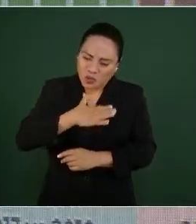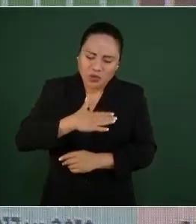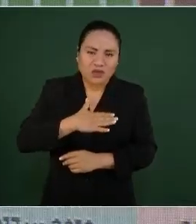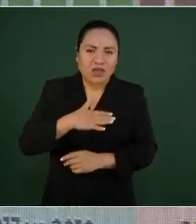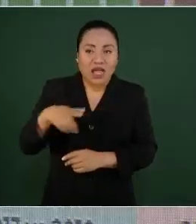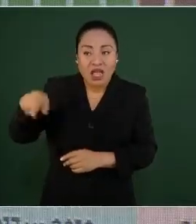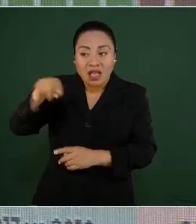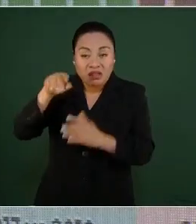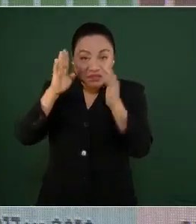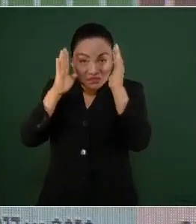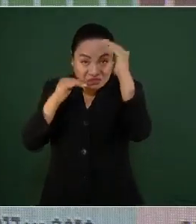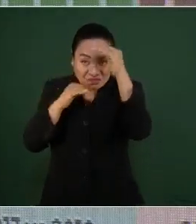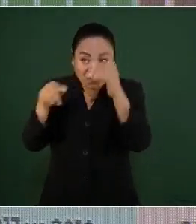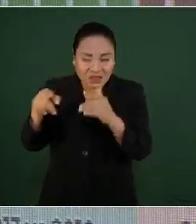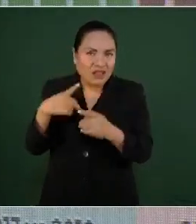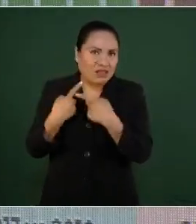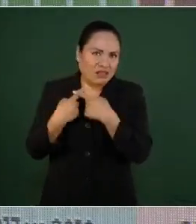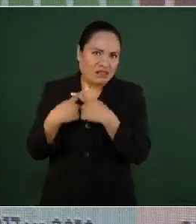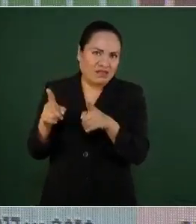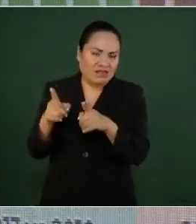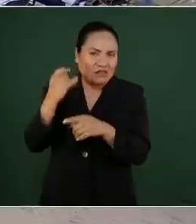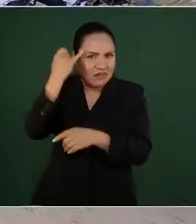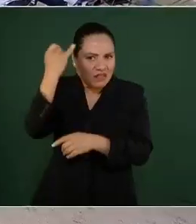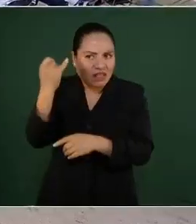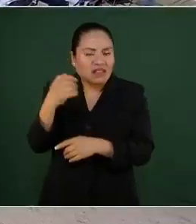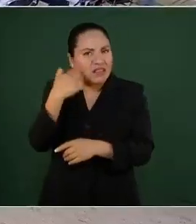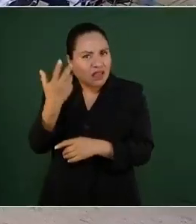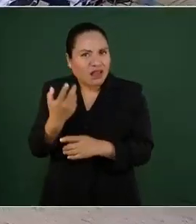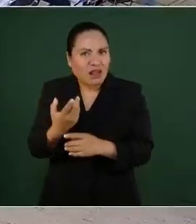todo con el uso de la fuerza.